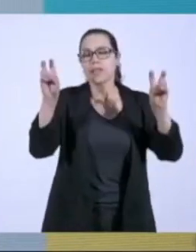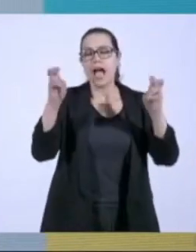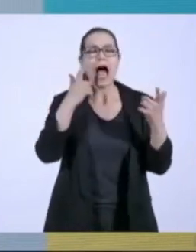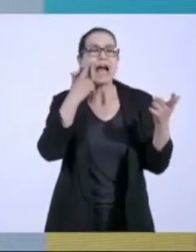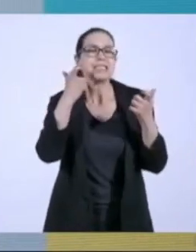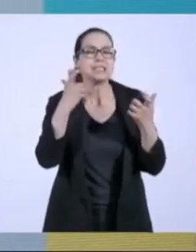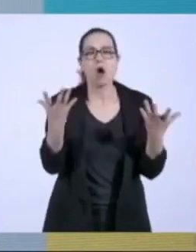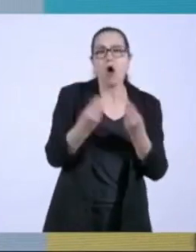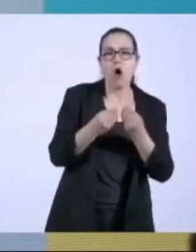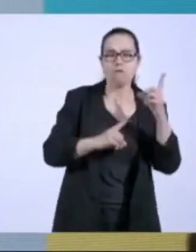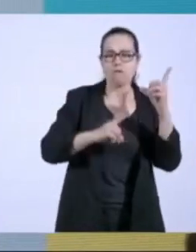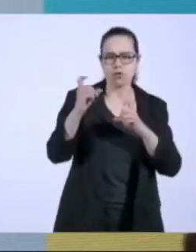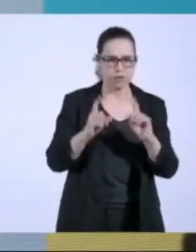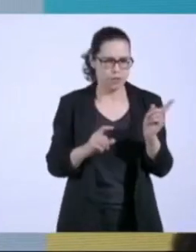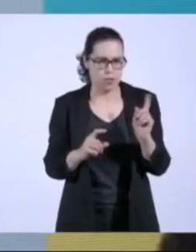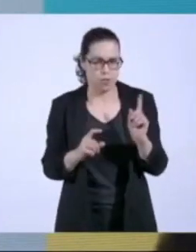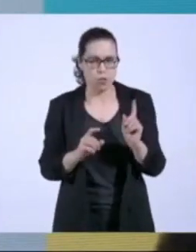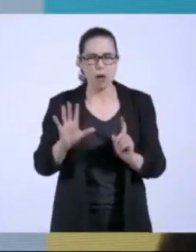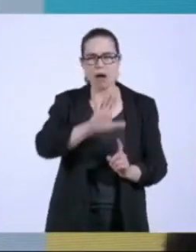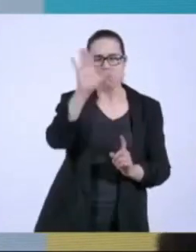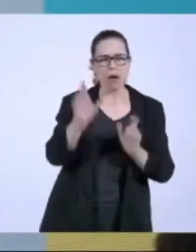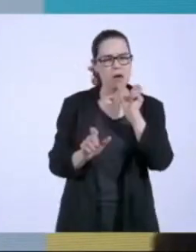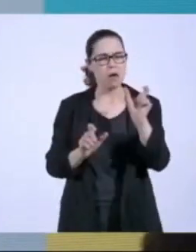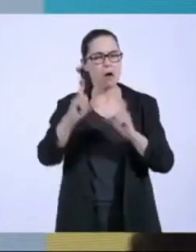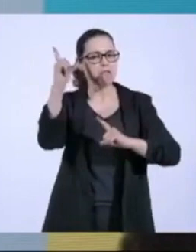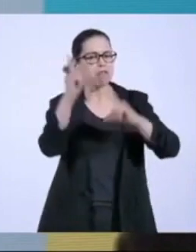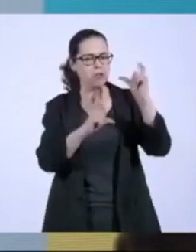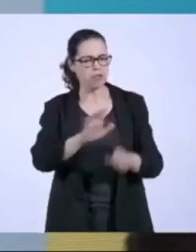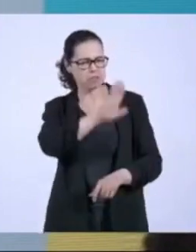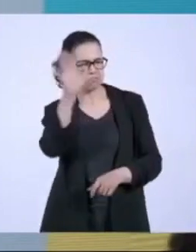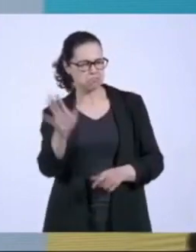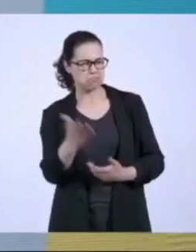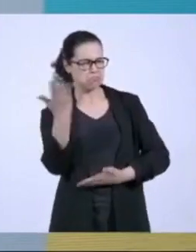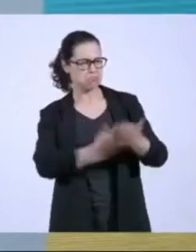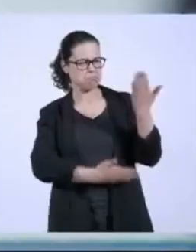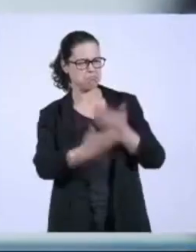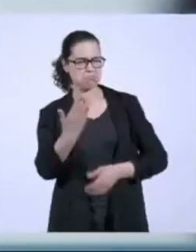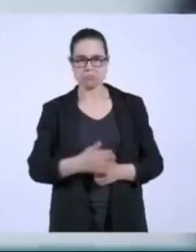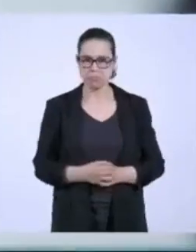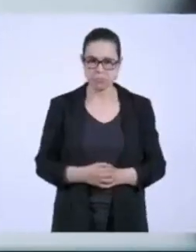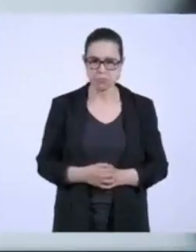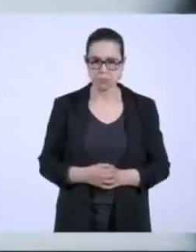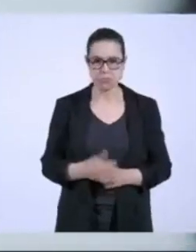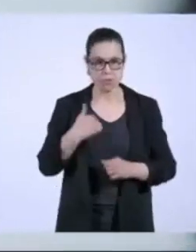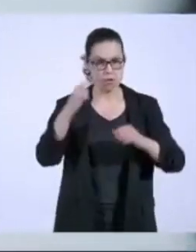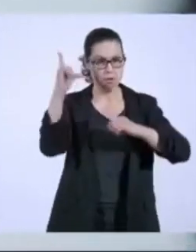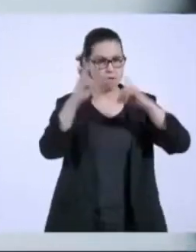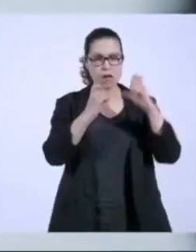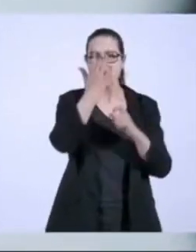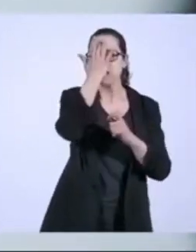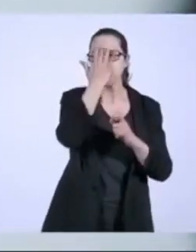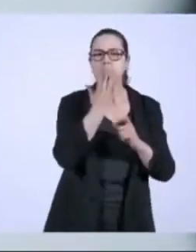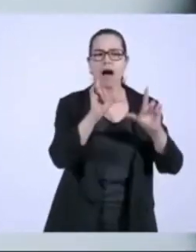fotografía, como se chamarse fotógrafo fose unha minusvalía. As minhas imaxes